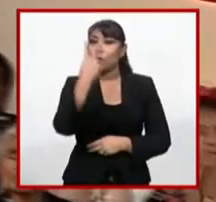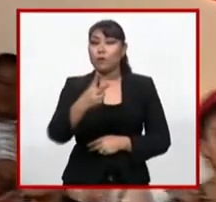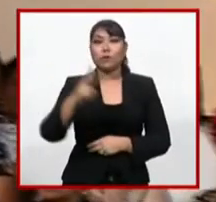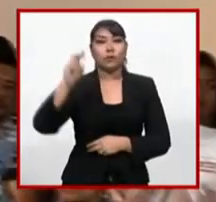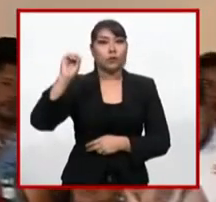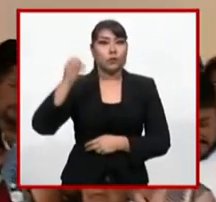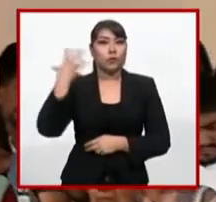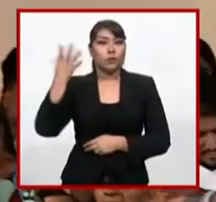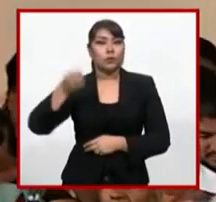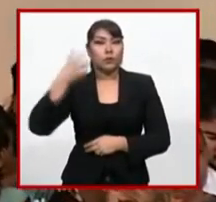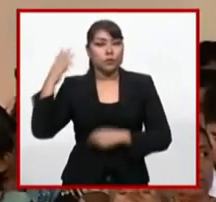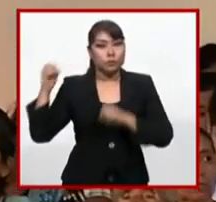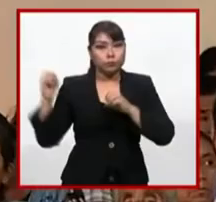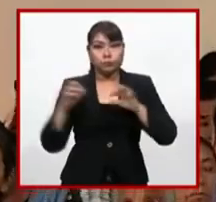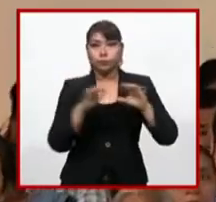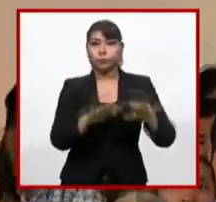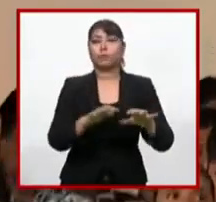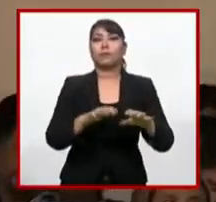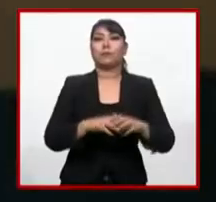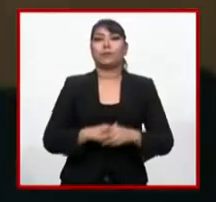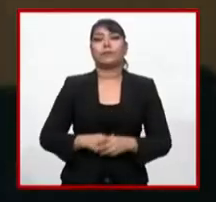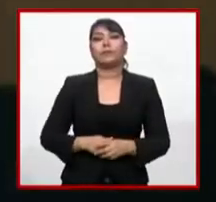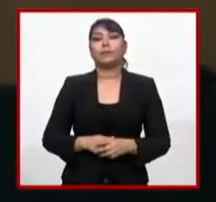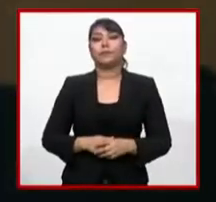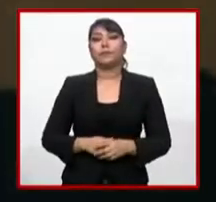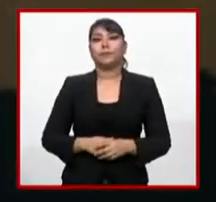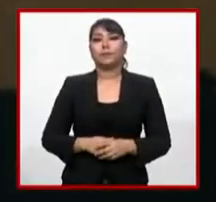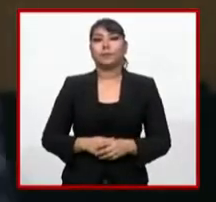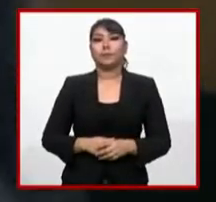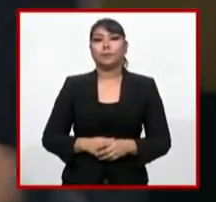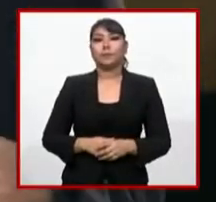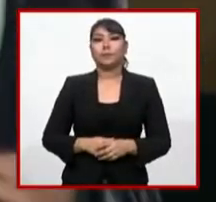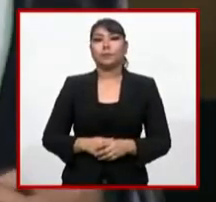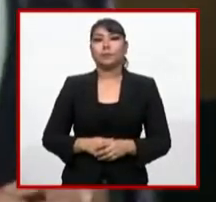congresos y convenciones.